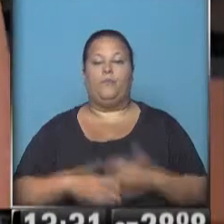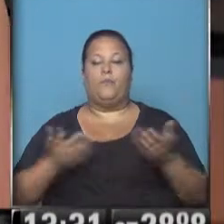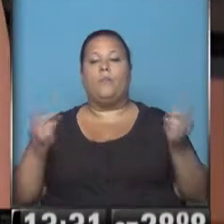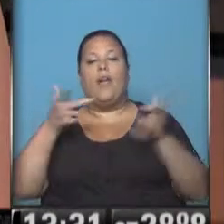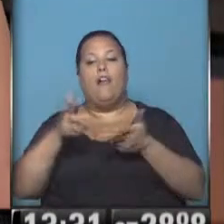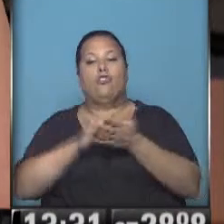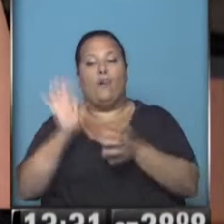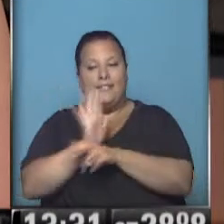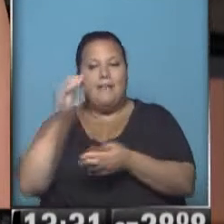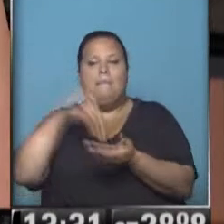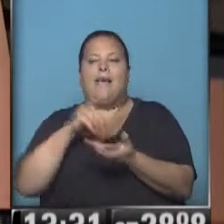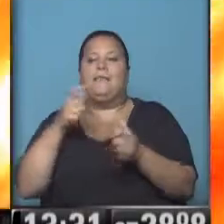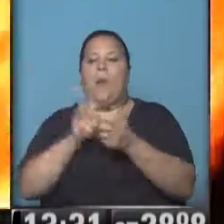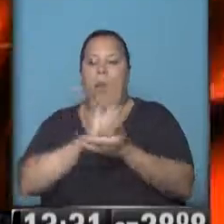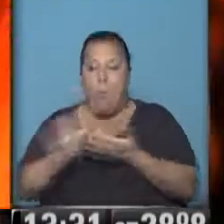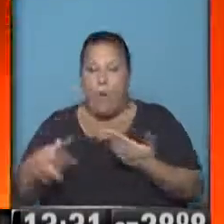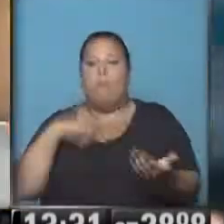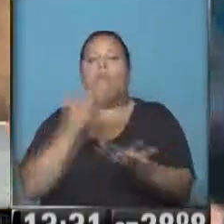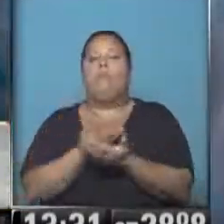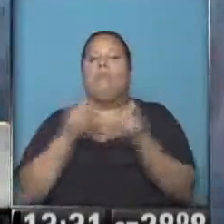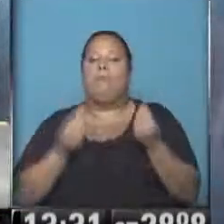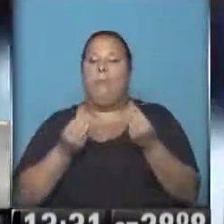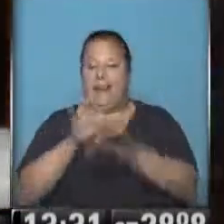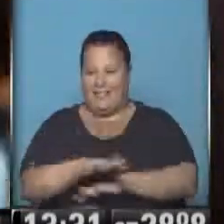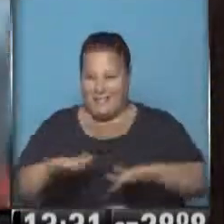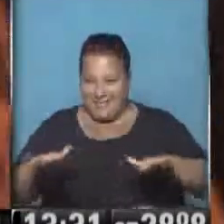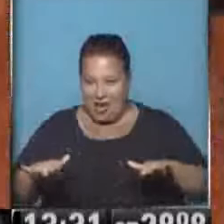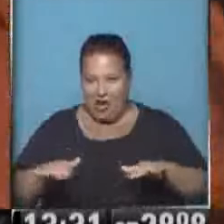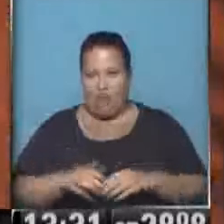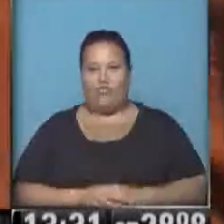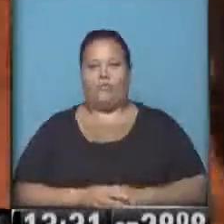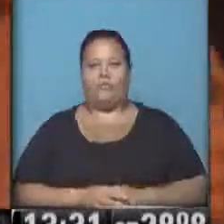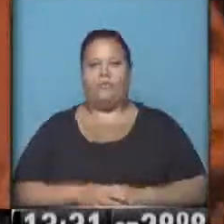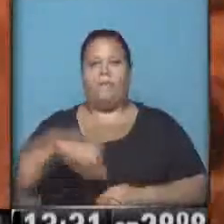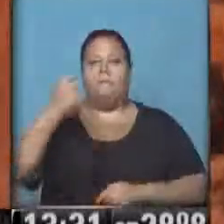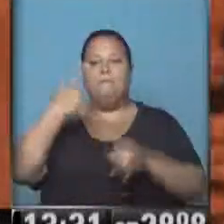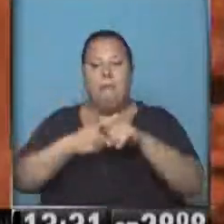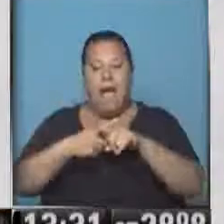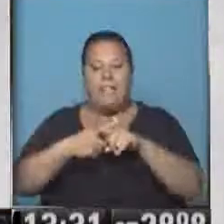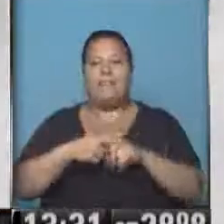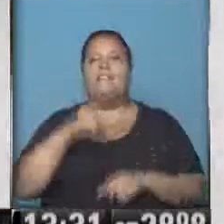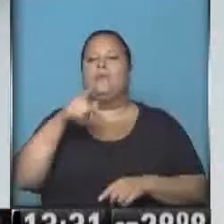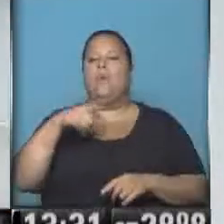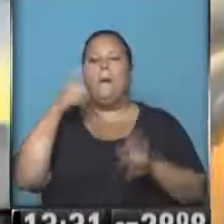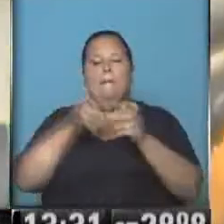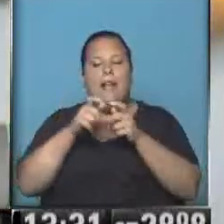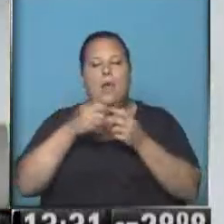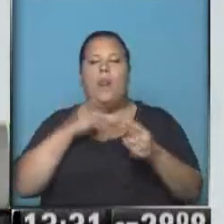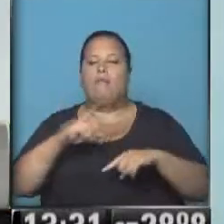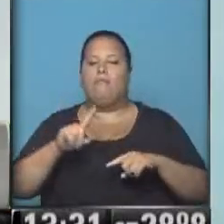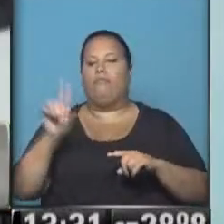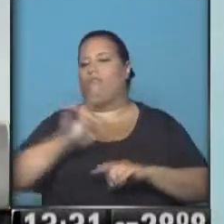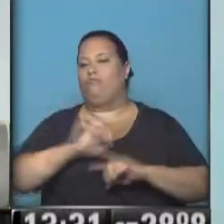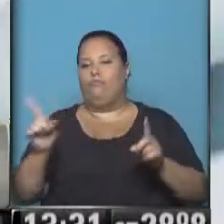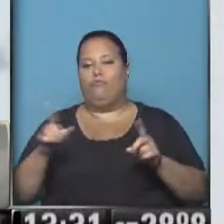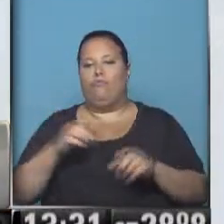Volvemos al cine, más películas para descubrir, en este caso una propuesta para los chicos, es Max en Dinoterra, una película cuya producción decidió no ponerla